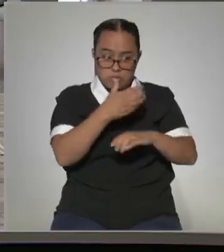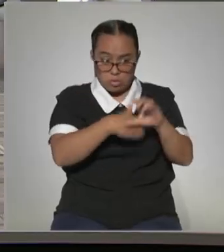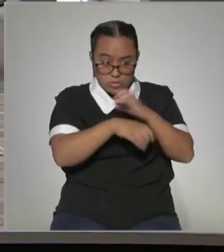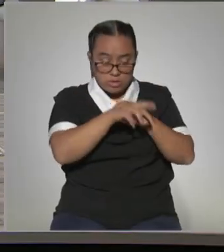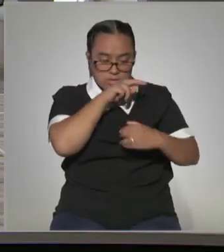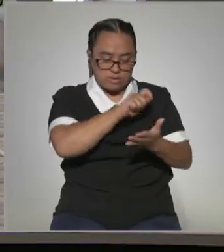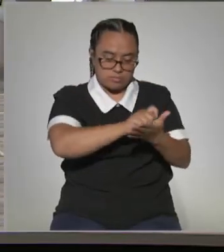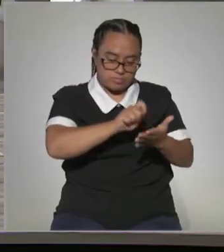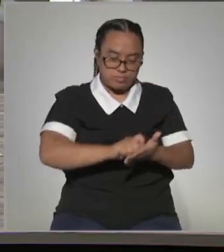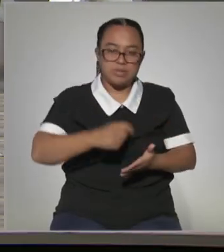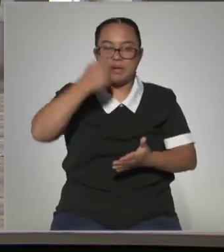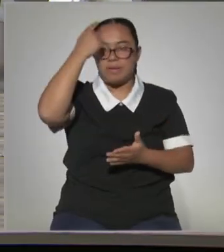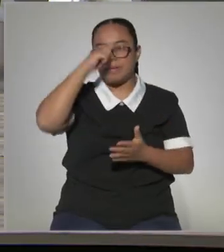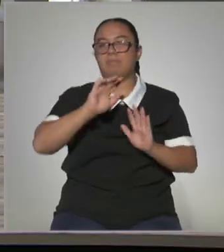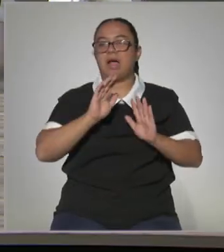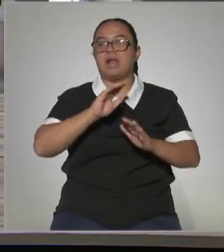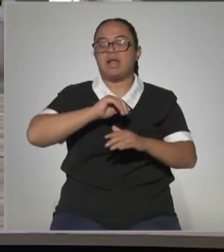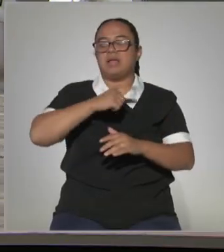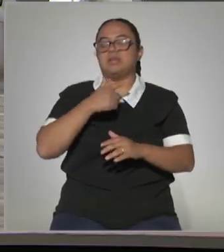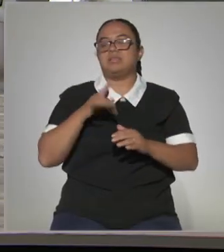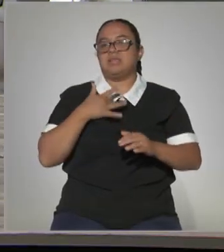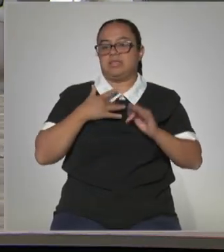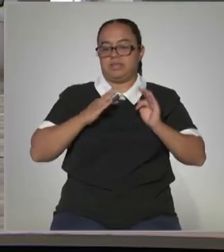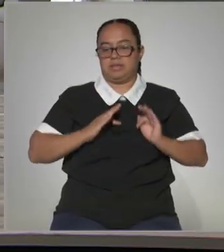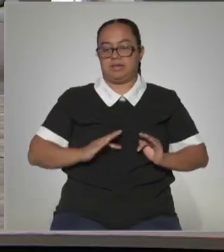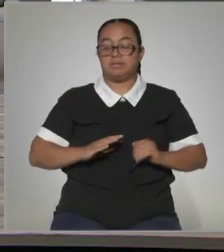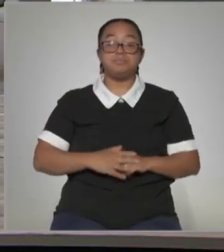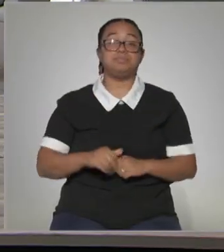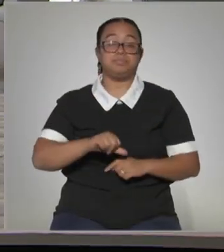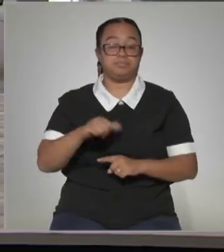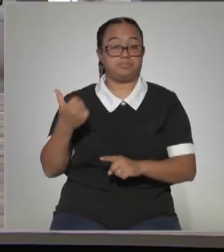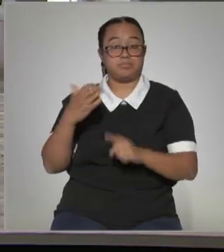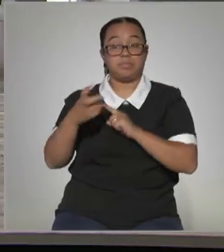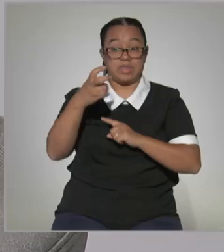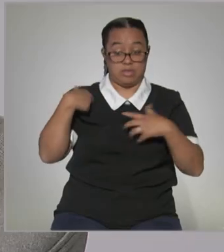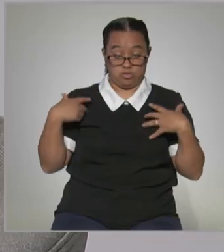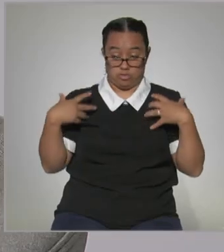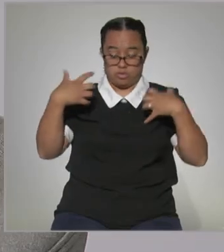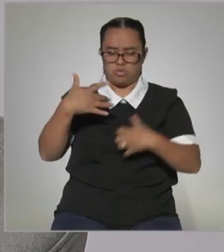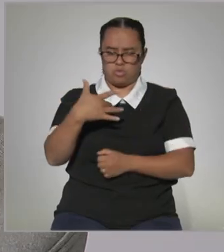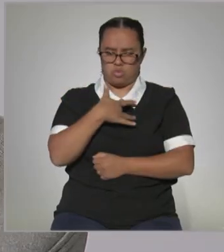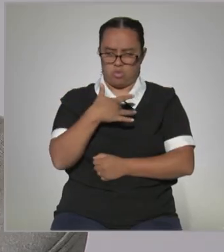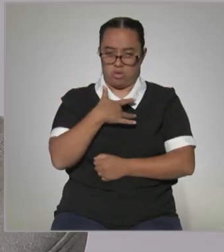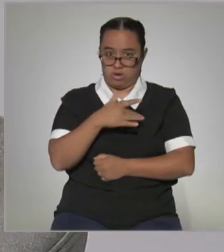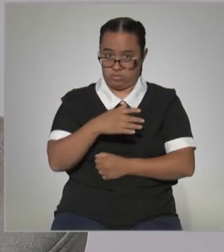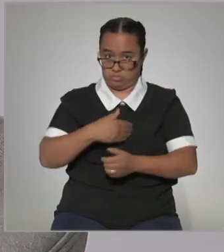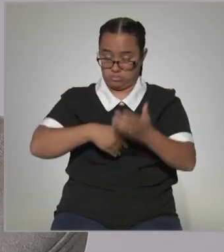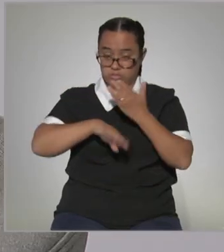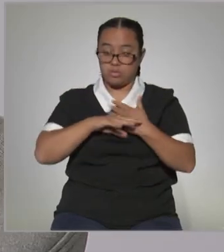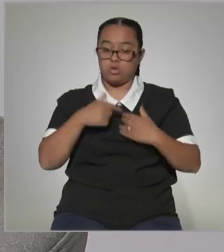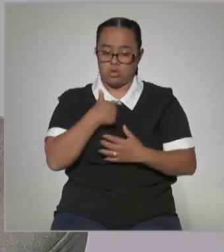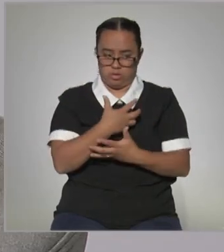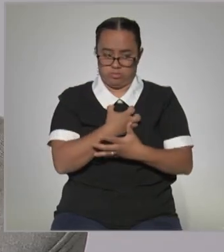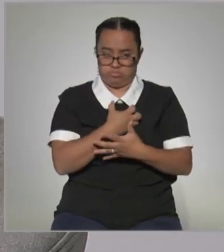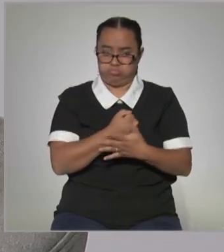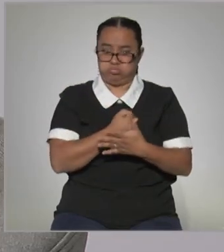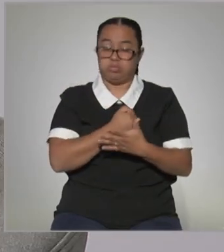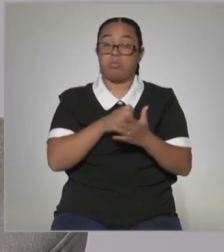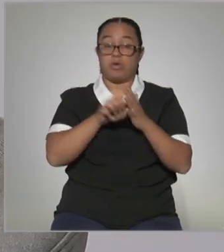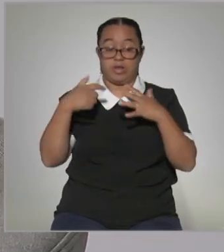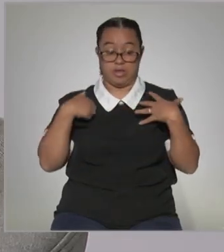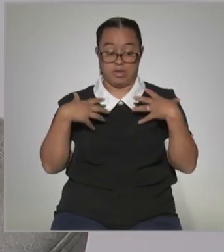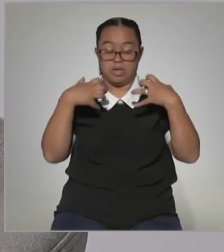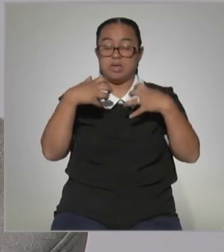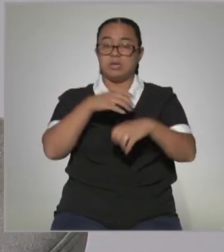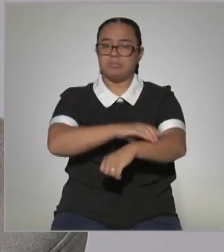pregunta Mar: ¿el estrés prolongado puede afectar el corazón? Me he sentido con palpitaciones y presión alta cuando estoy muy